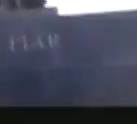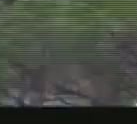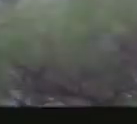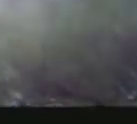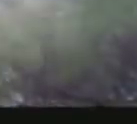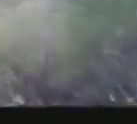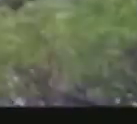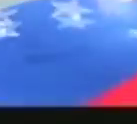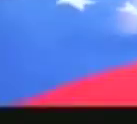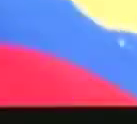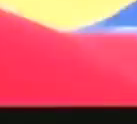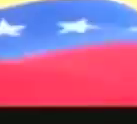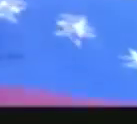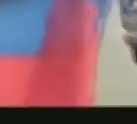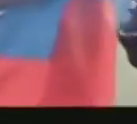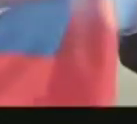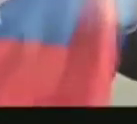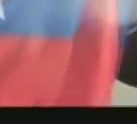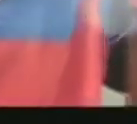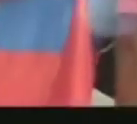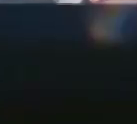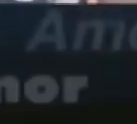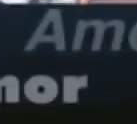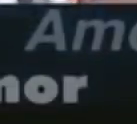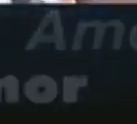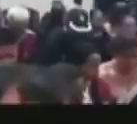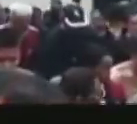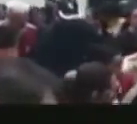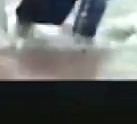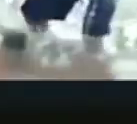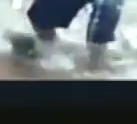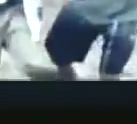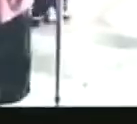son libertadores, defienden a su tierra con